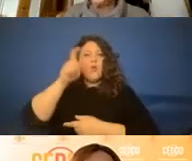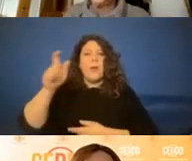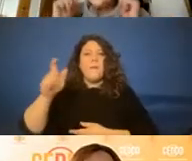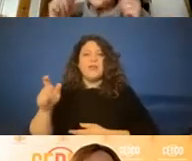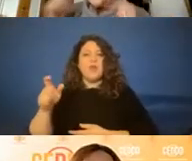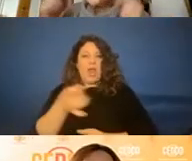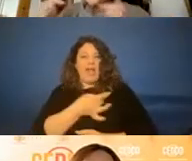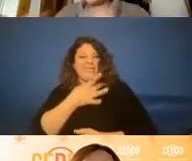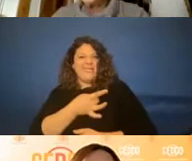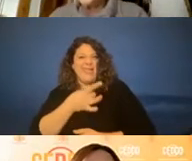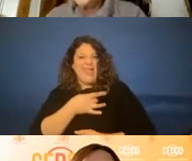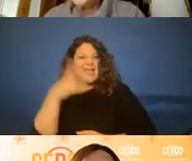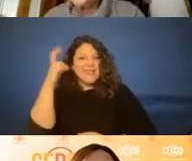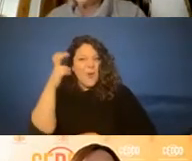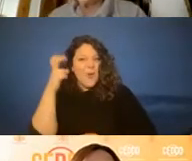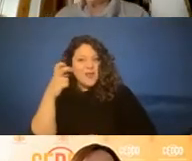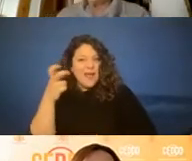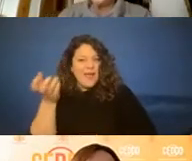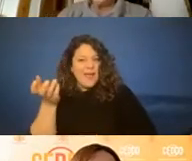está hablando.